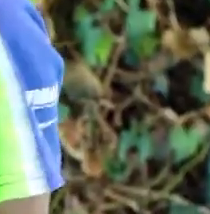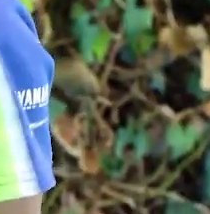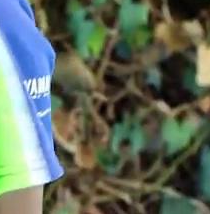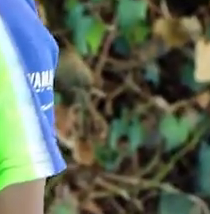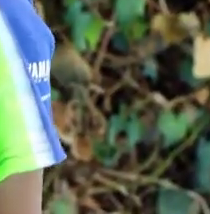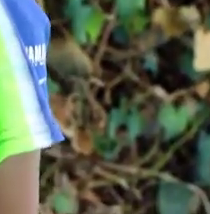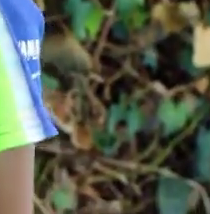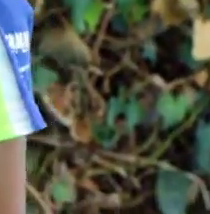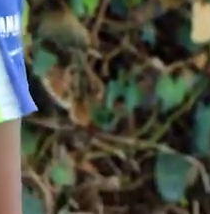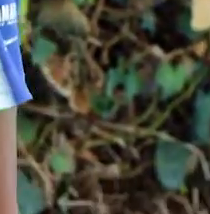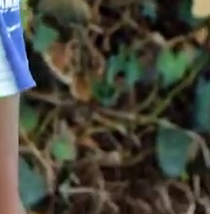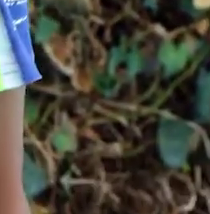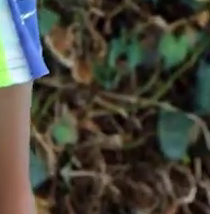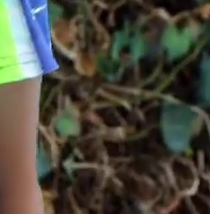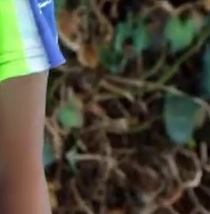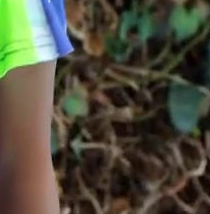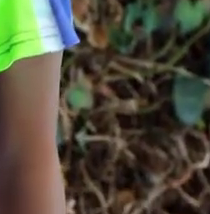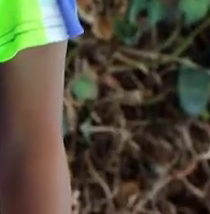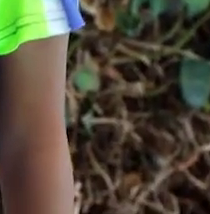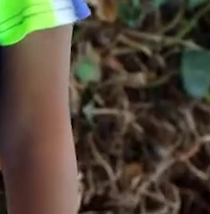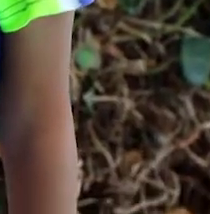posición, muy bien, así, bien estirado,